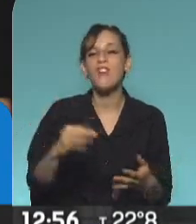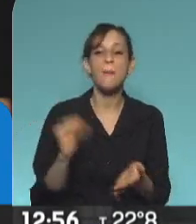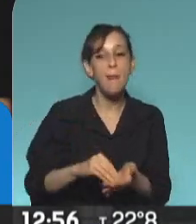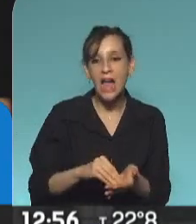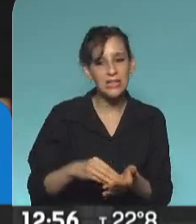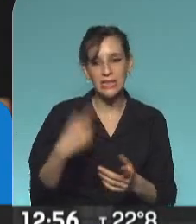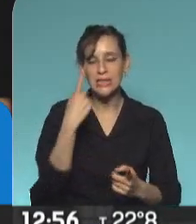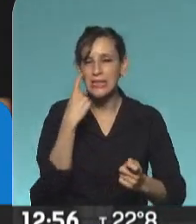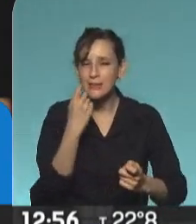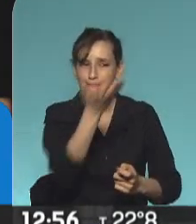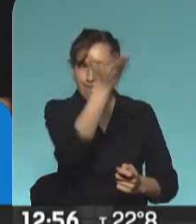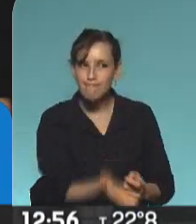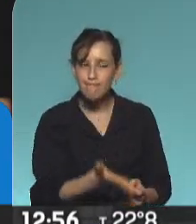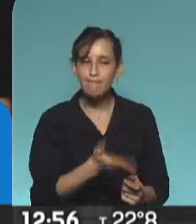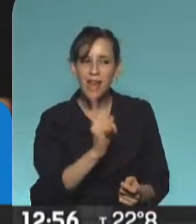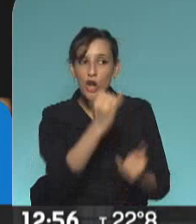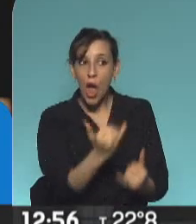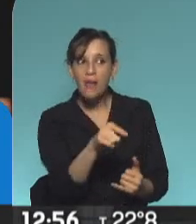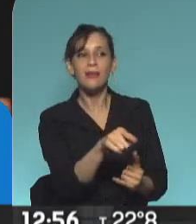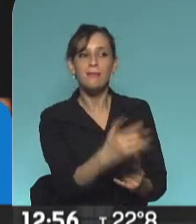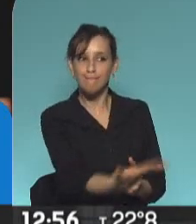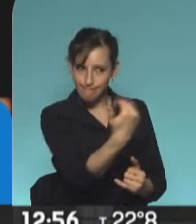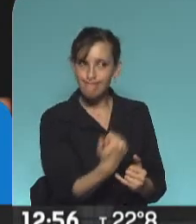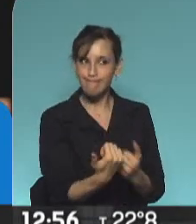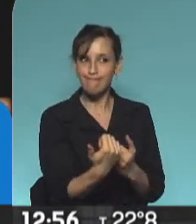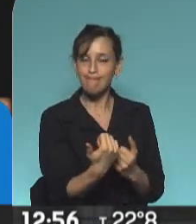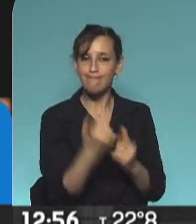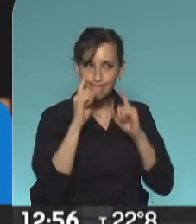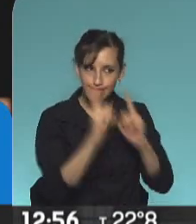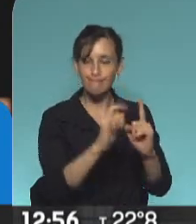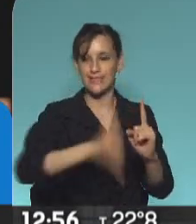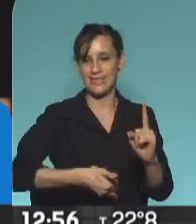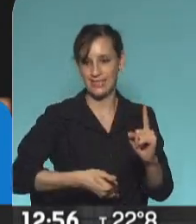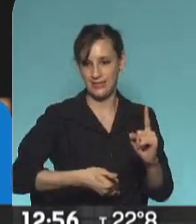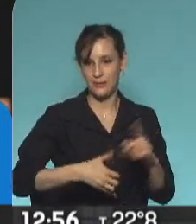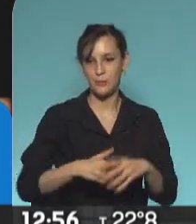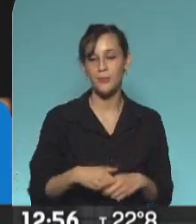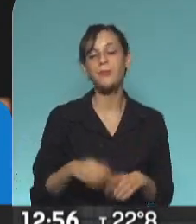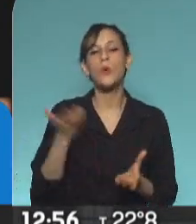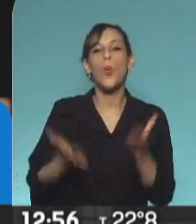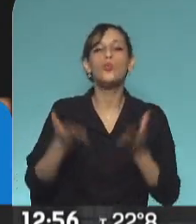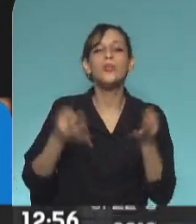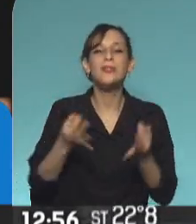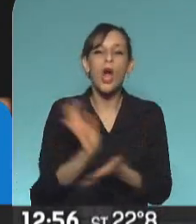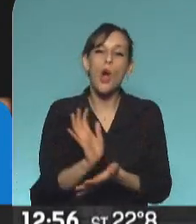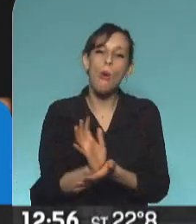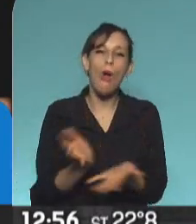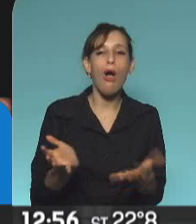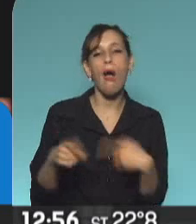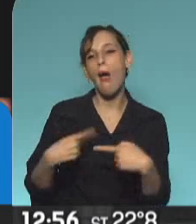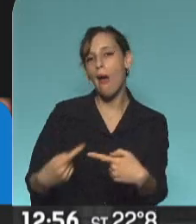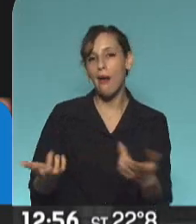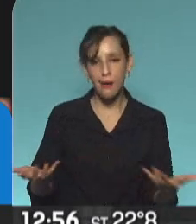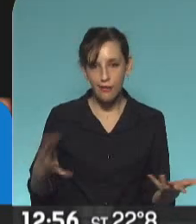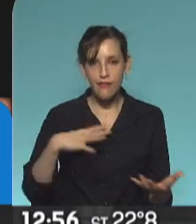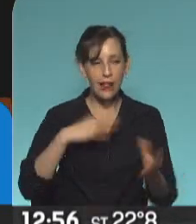está realmente en peligro y actuar con medias creativas no porque la justicia también como que funciona en piloto automático parece que